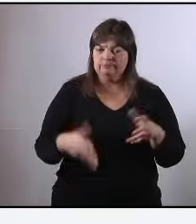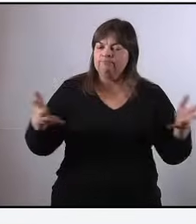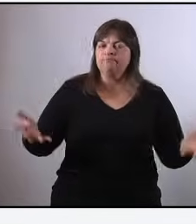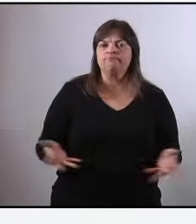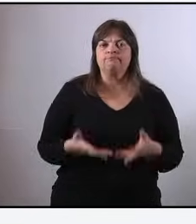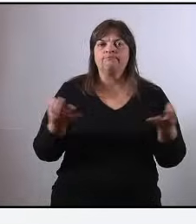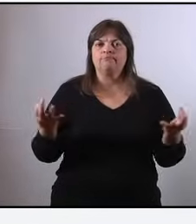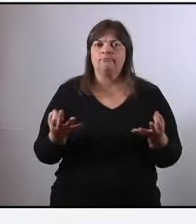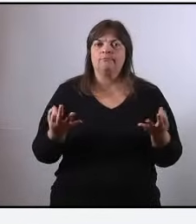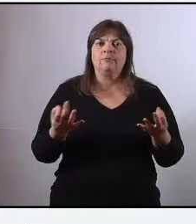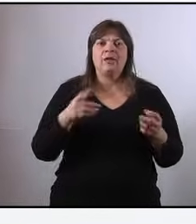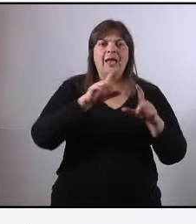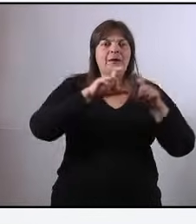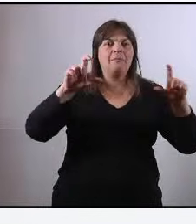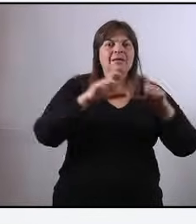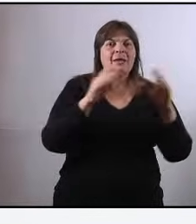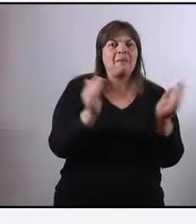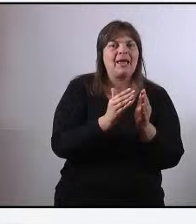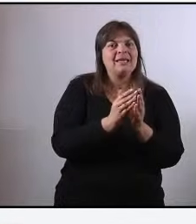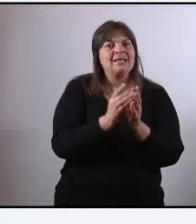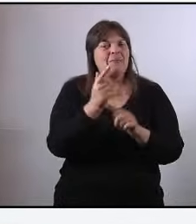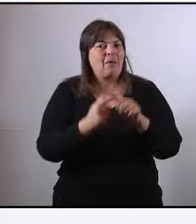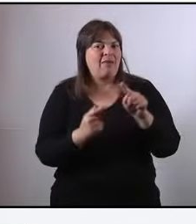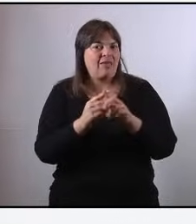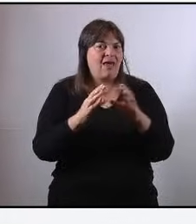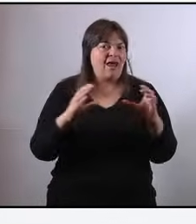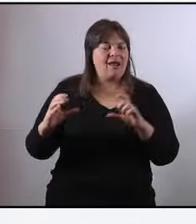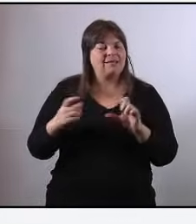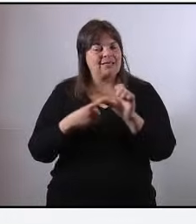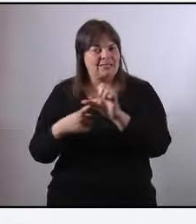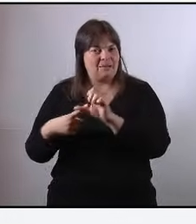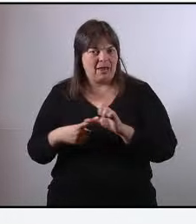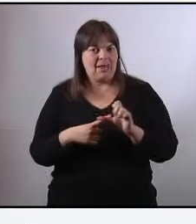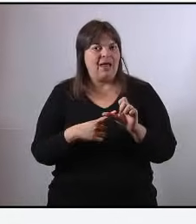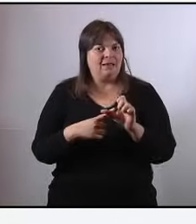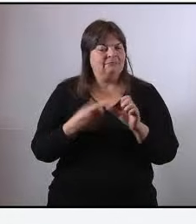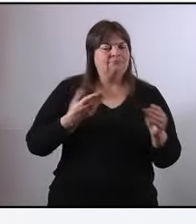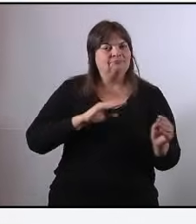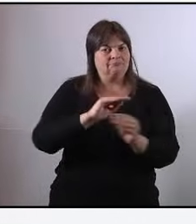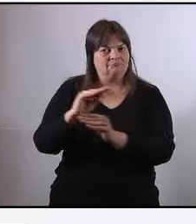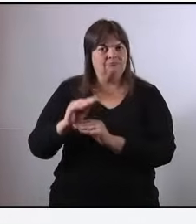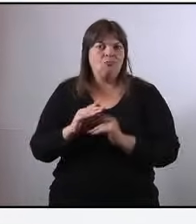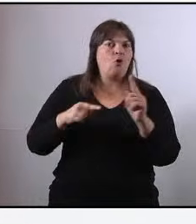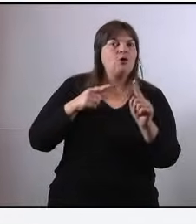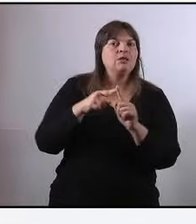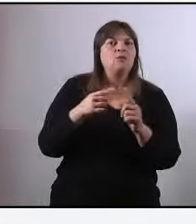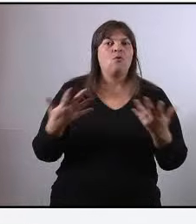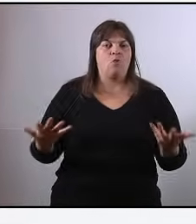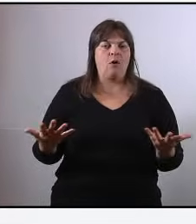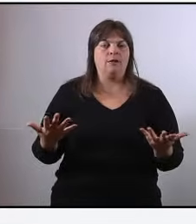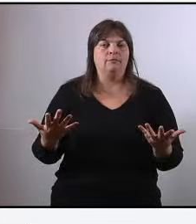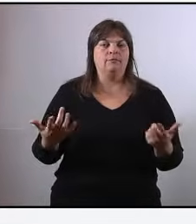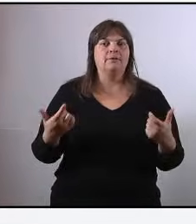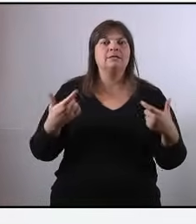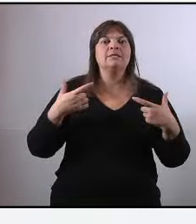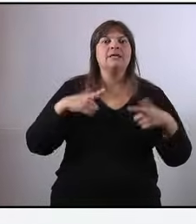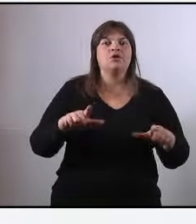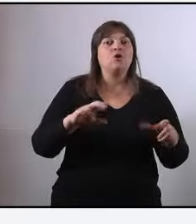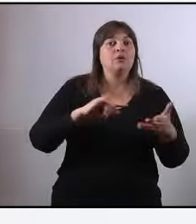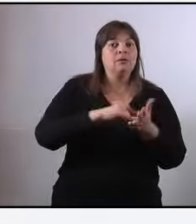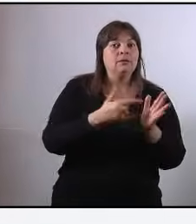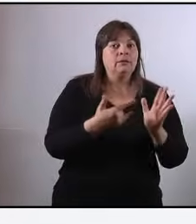por pequeñas y medianas empresas extremeñas. El objetivo es que las compañías del sector de la